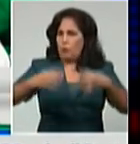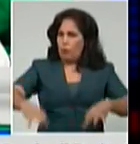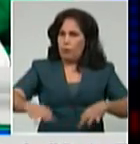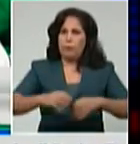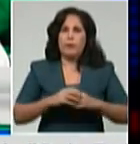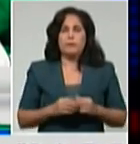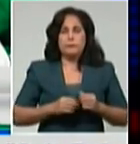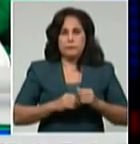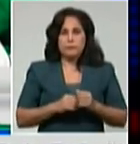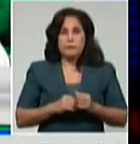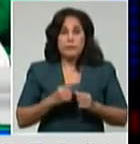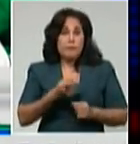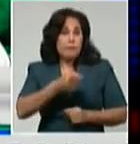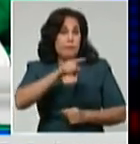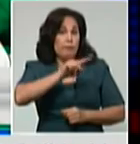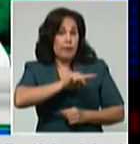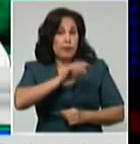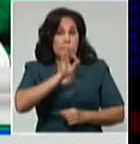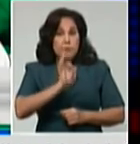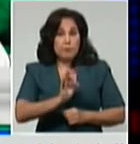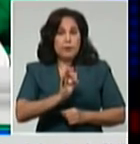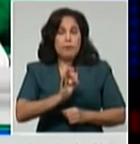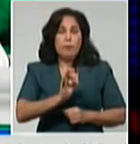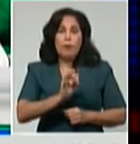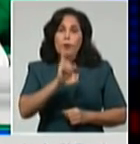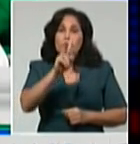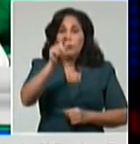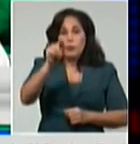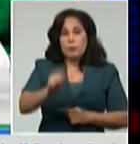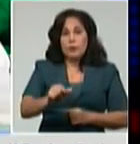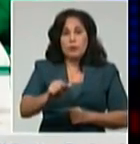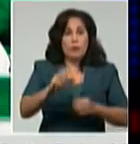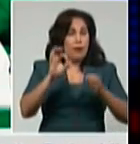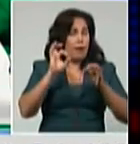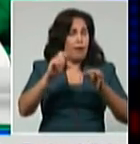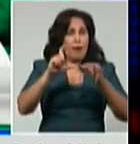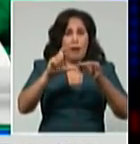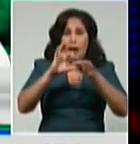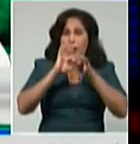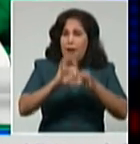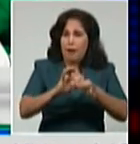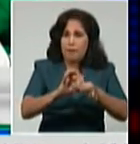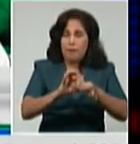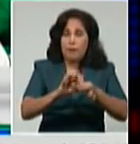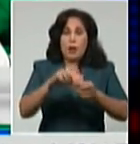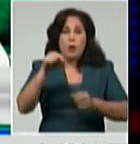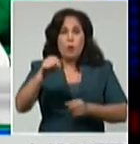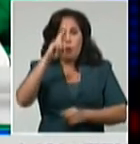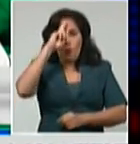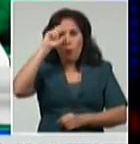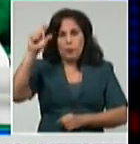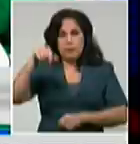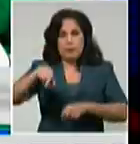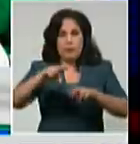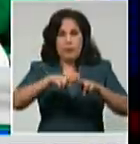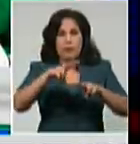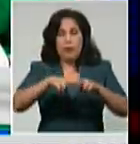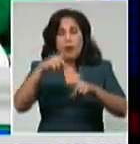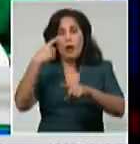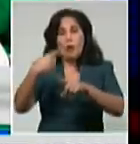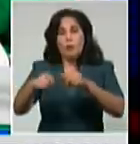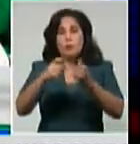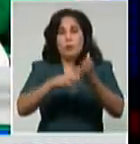Hasta el día de ayer, pues 2 pacientes críticos, uno aquí en un hospital de La Habana y el otro en Villa